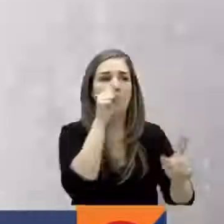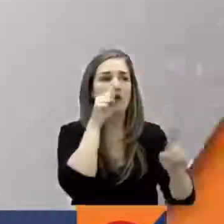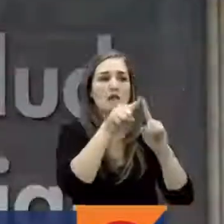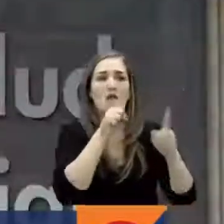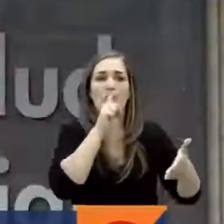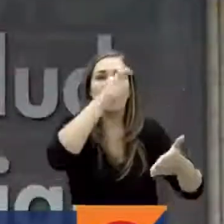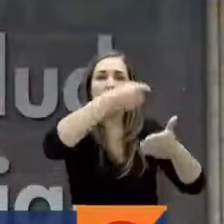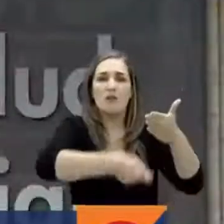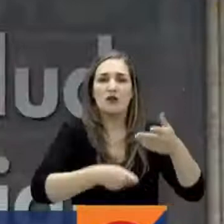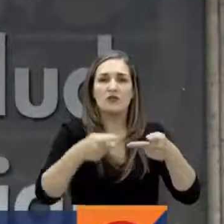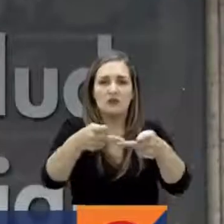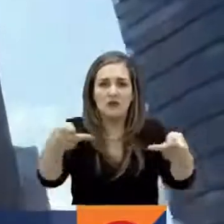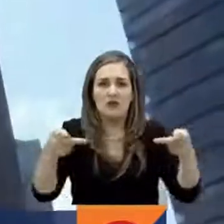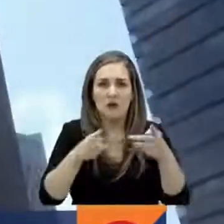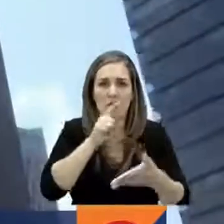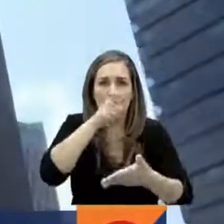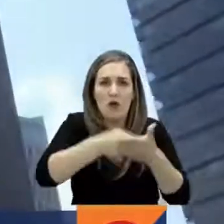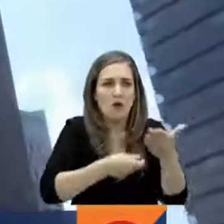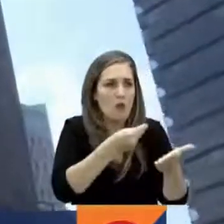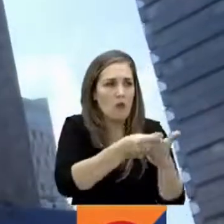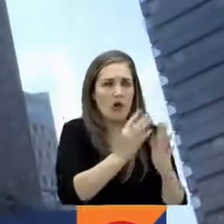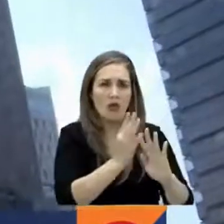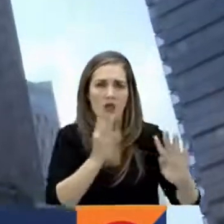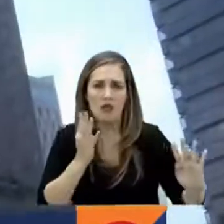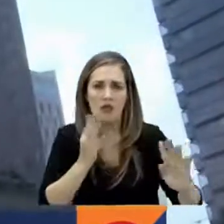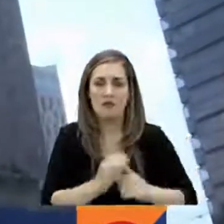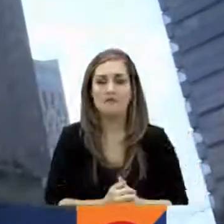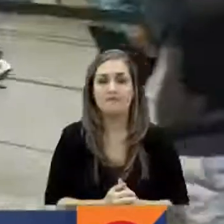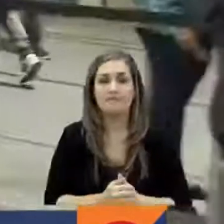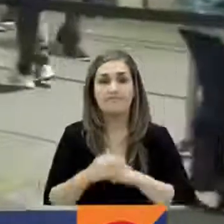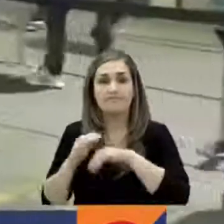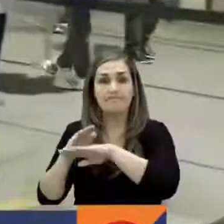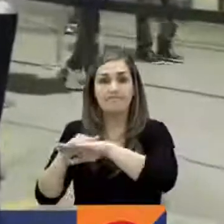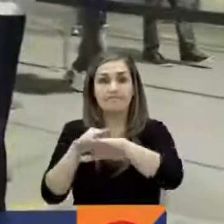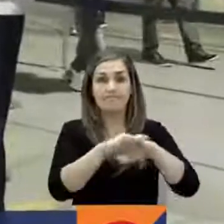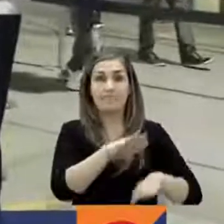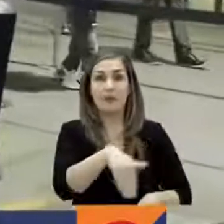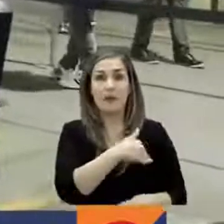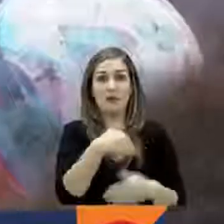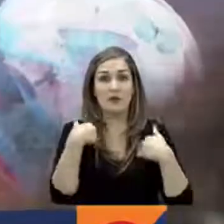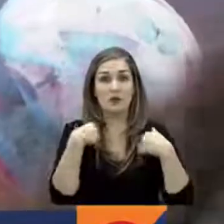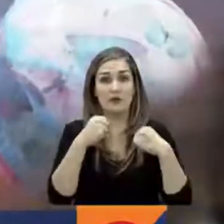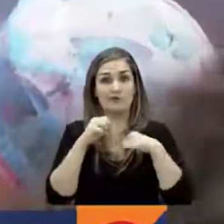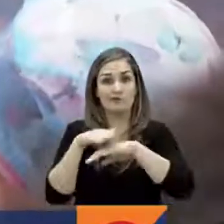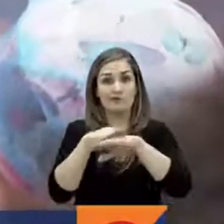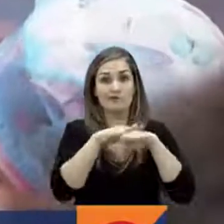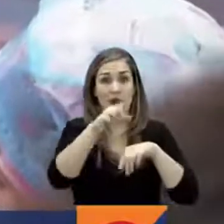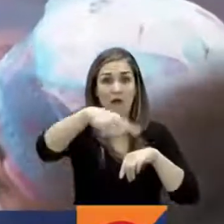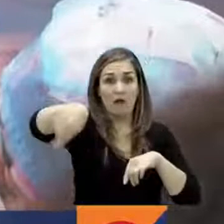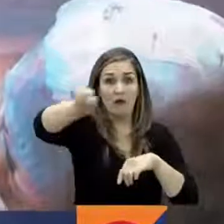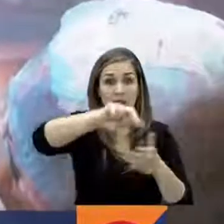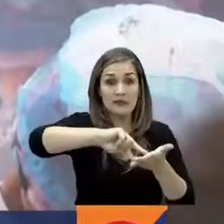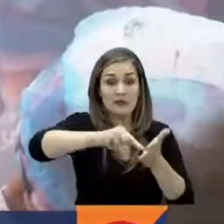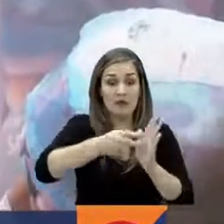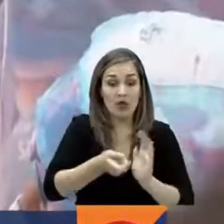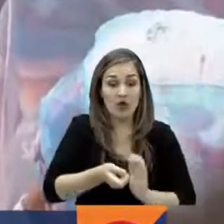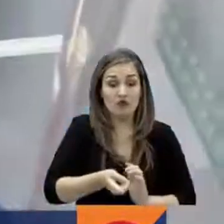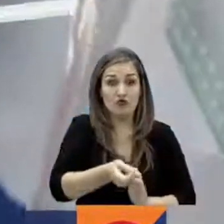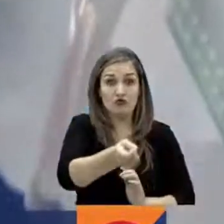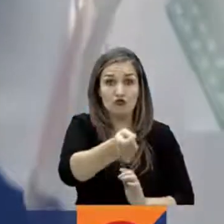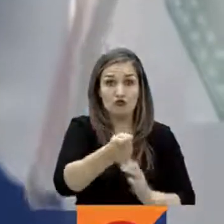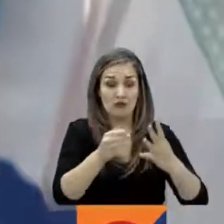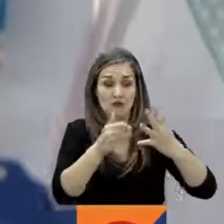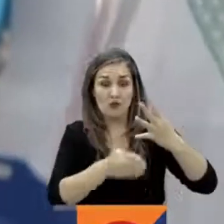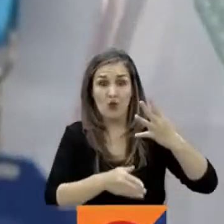predial. Llamado al autocuidado. Ministerio de Salud le recordó a los colombianos que con el final de la emergencia sanitaria